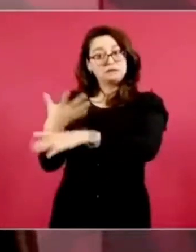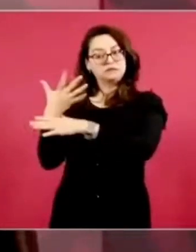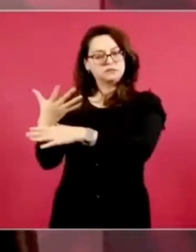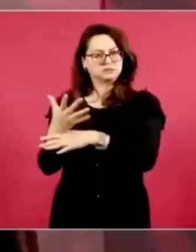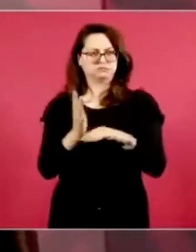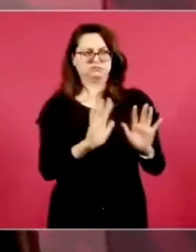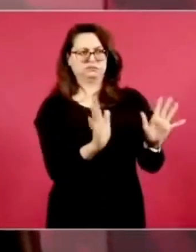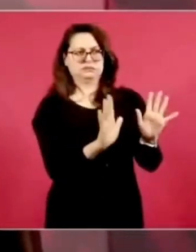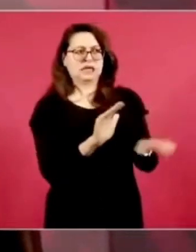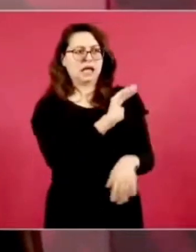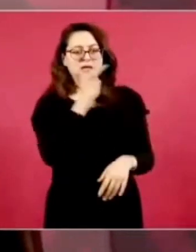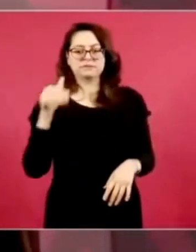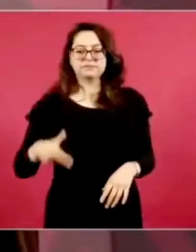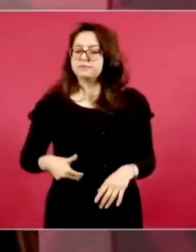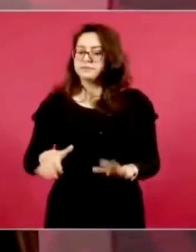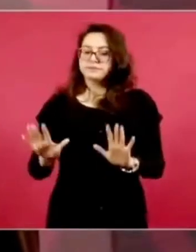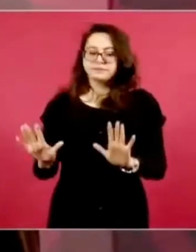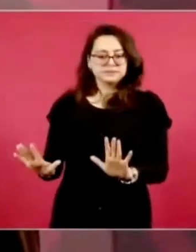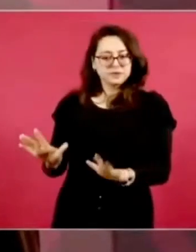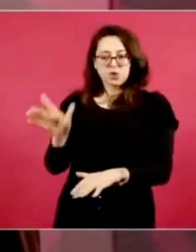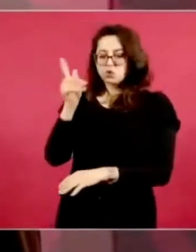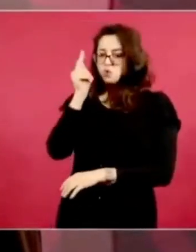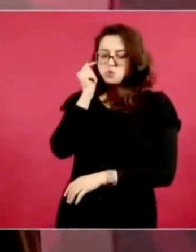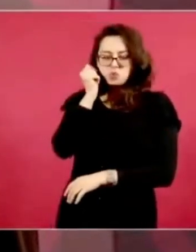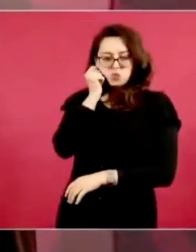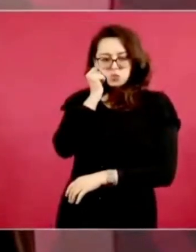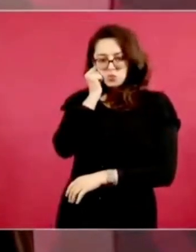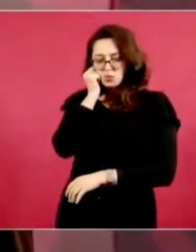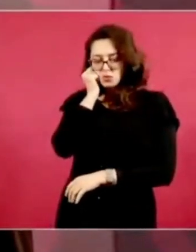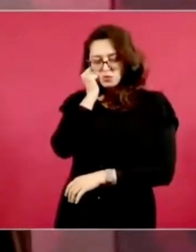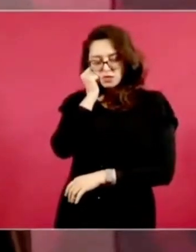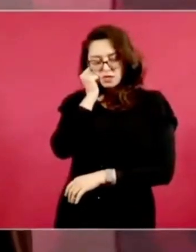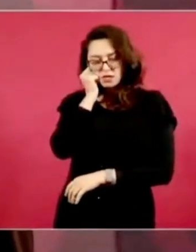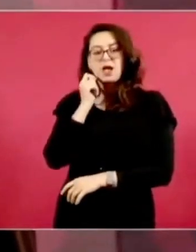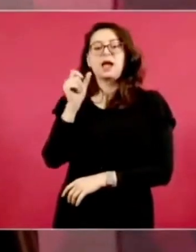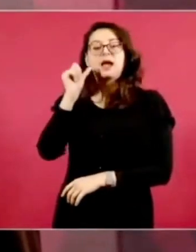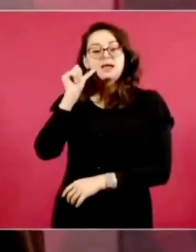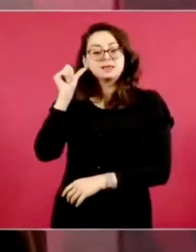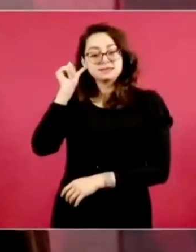que se da este lamentable hecho,